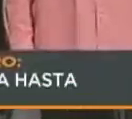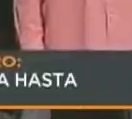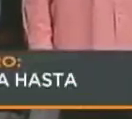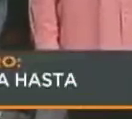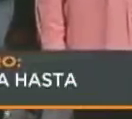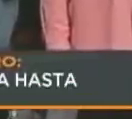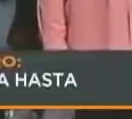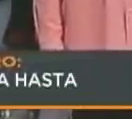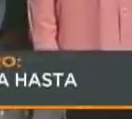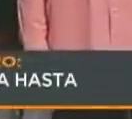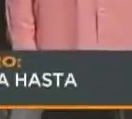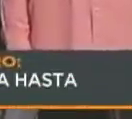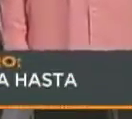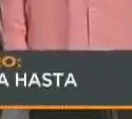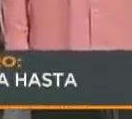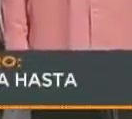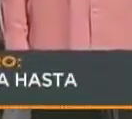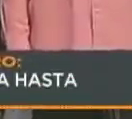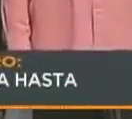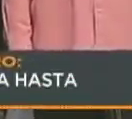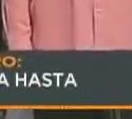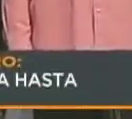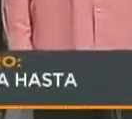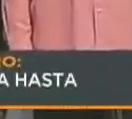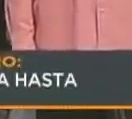venezolana. Eso es lo que me importa a mí.